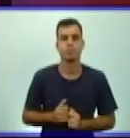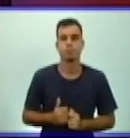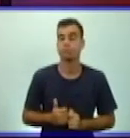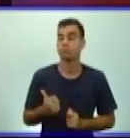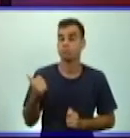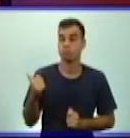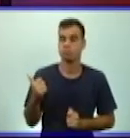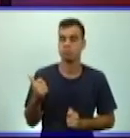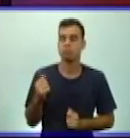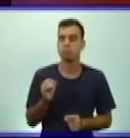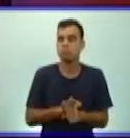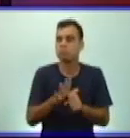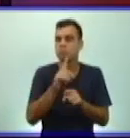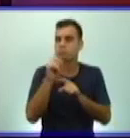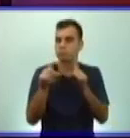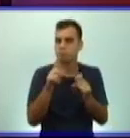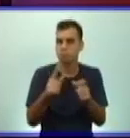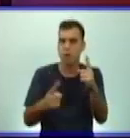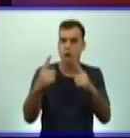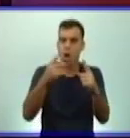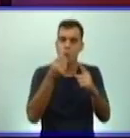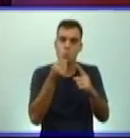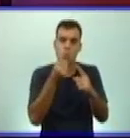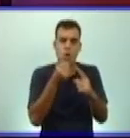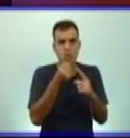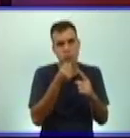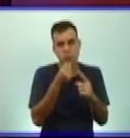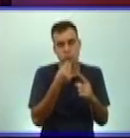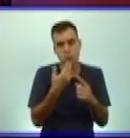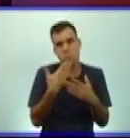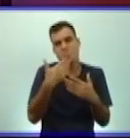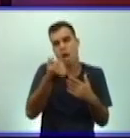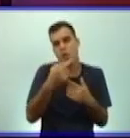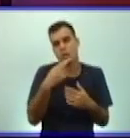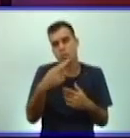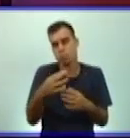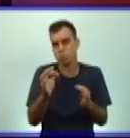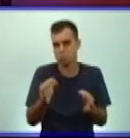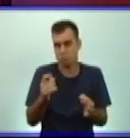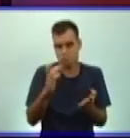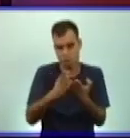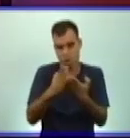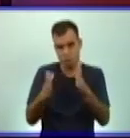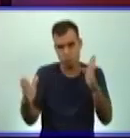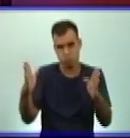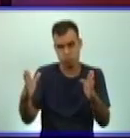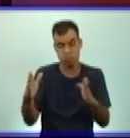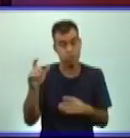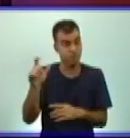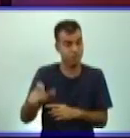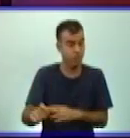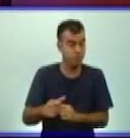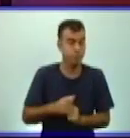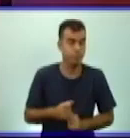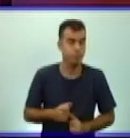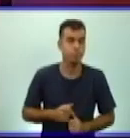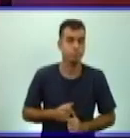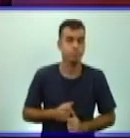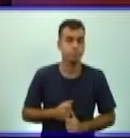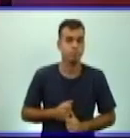algunas preguntas que nos pueden servir como problemática para responder durante este encuentro, al final del encuentro y quizás